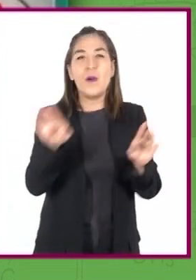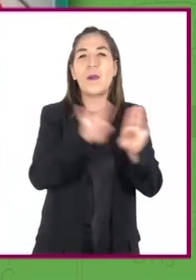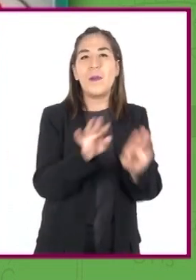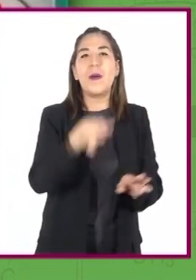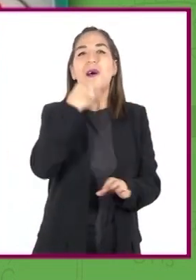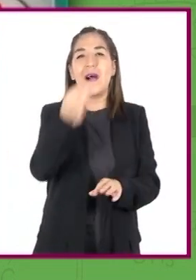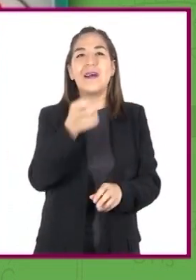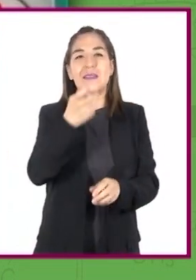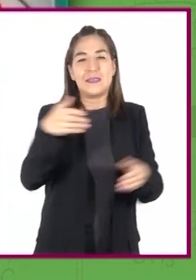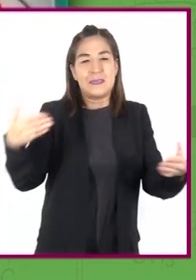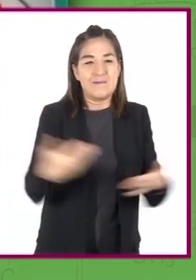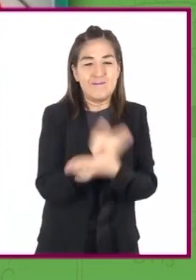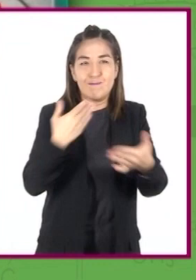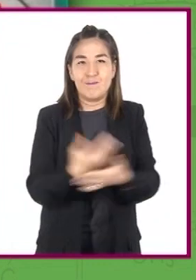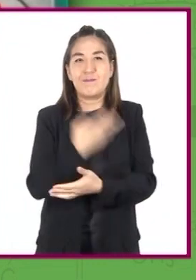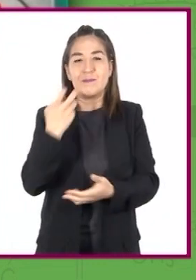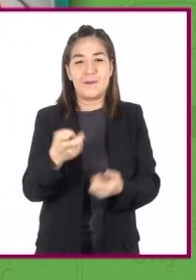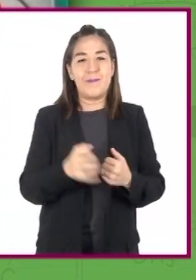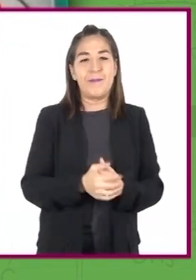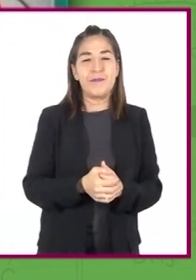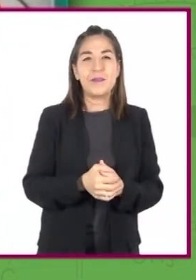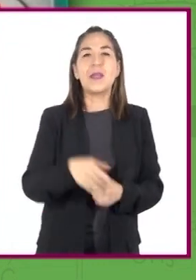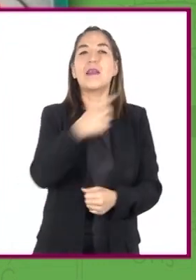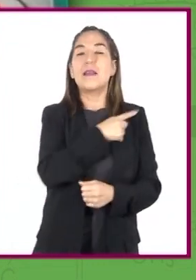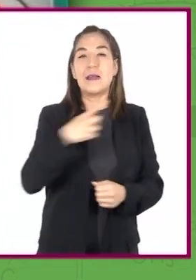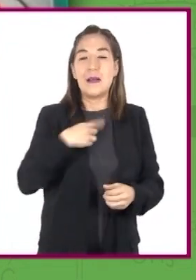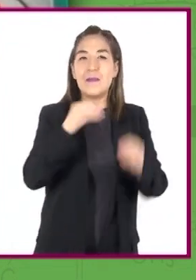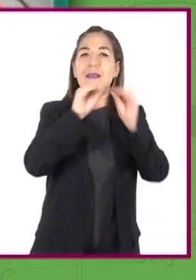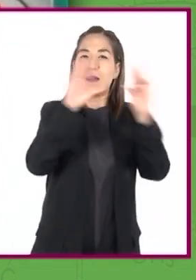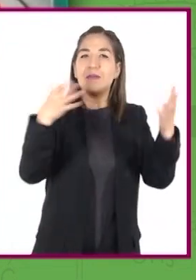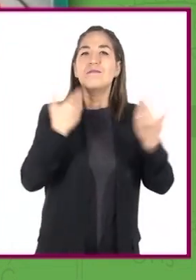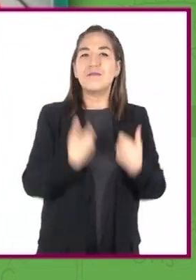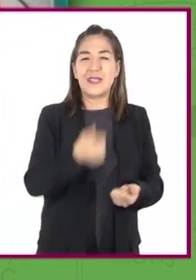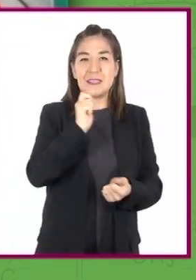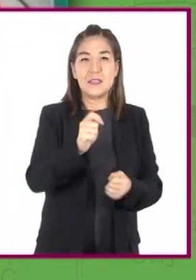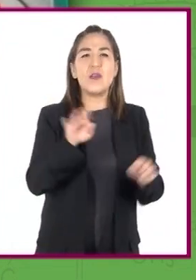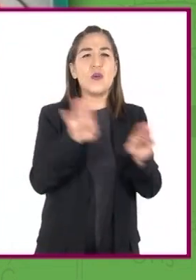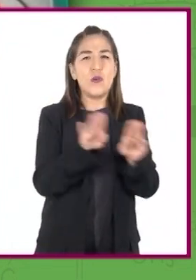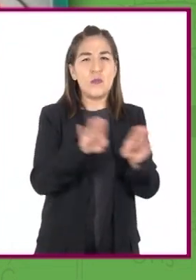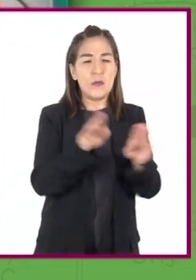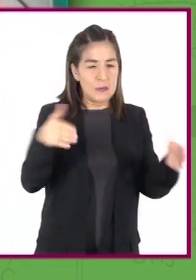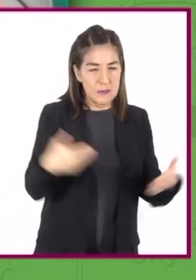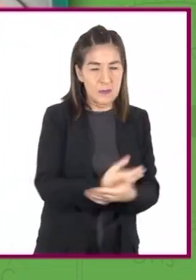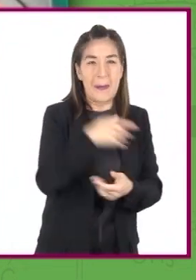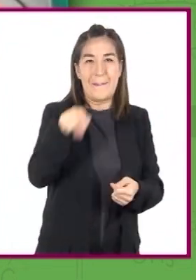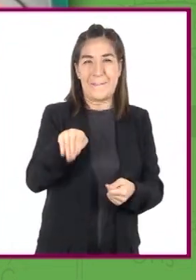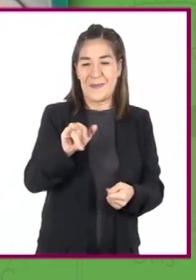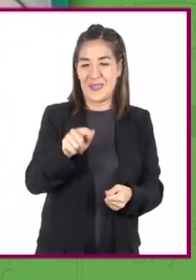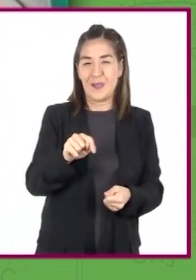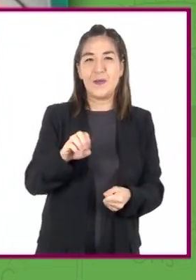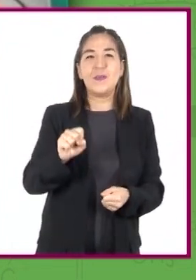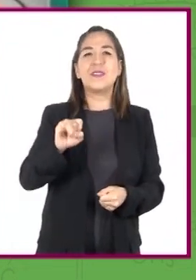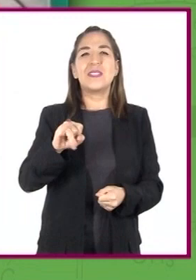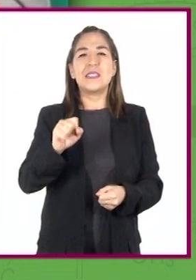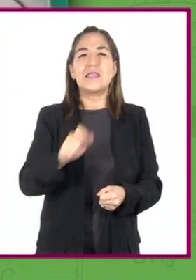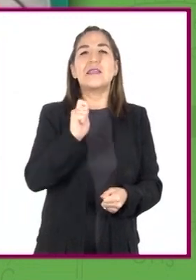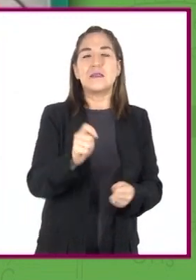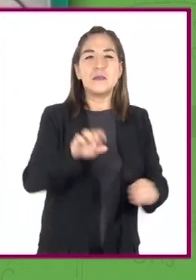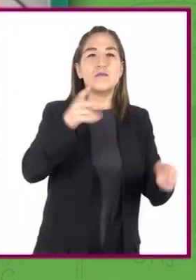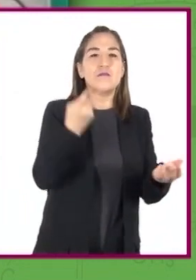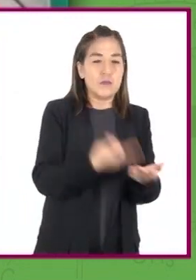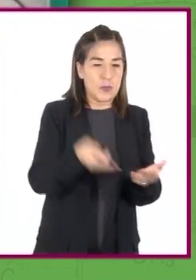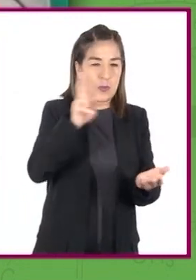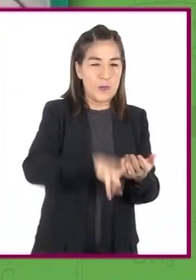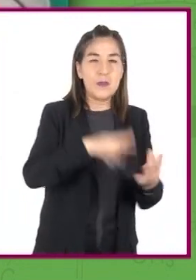iniciar el proceso de división celular. Debe quedar muy claro que la importancia de la división por mitosis está en duplicar y repartir todas las